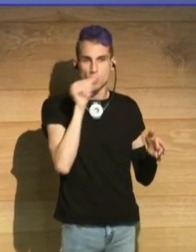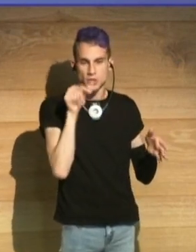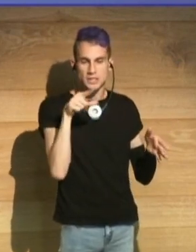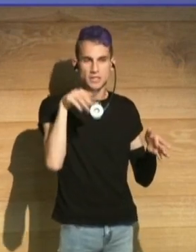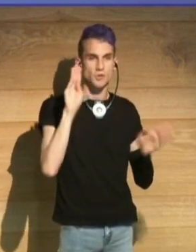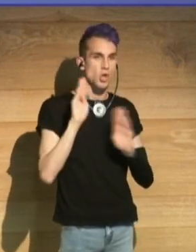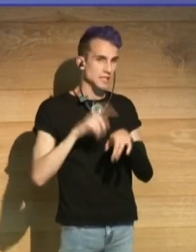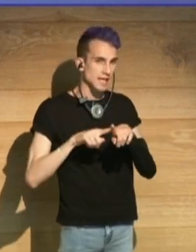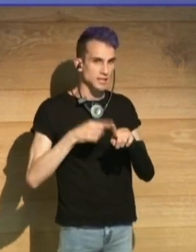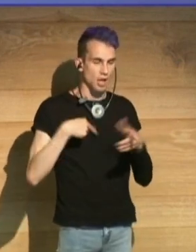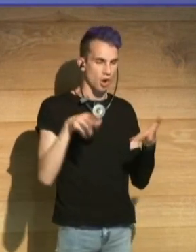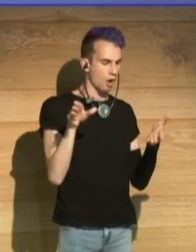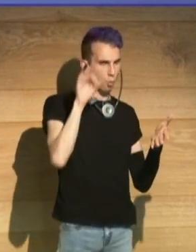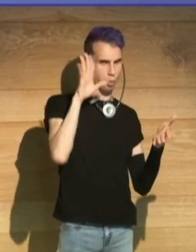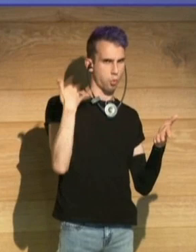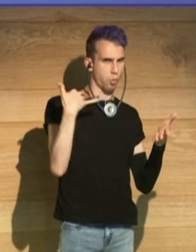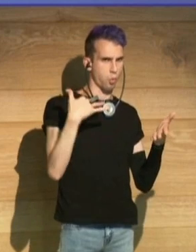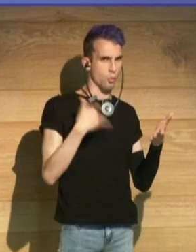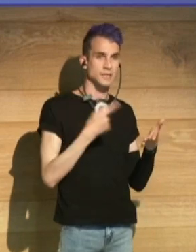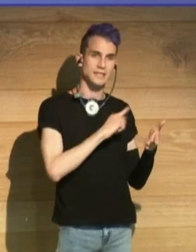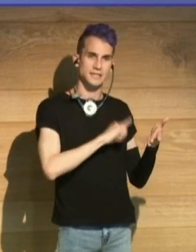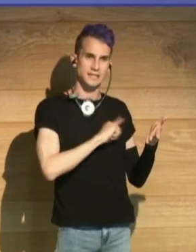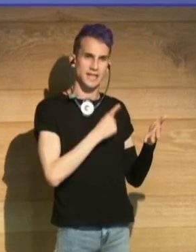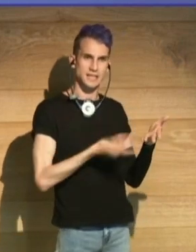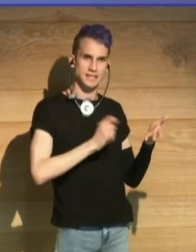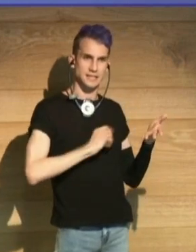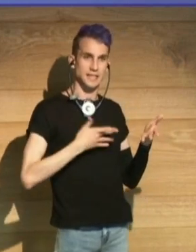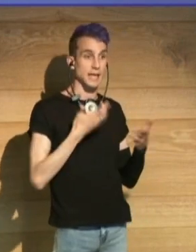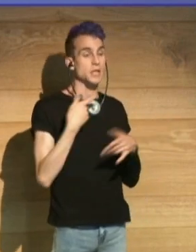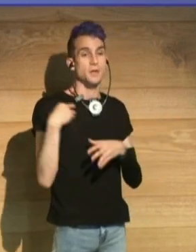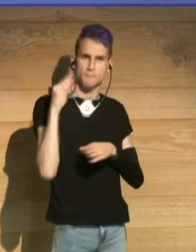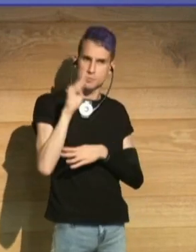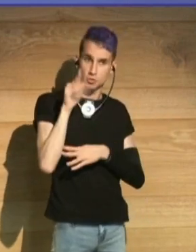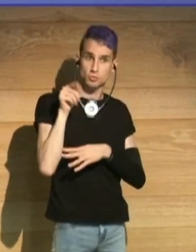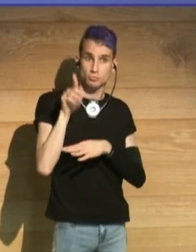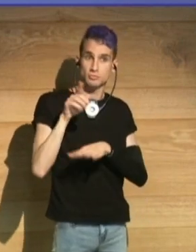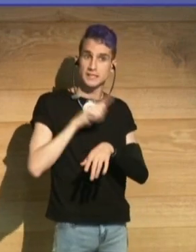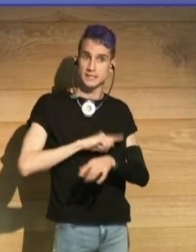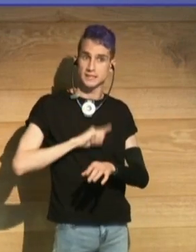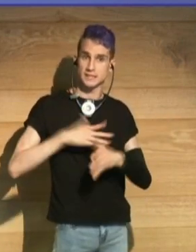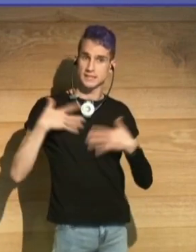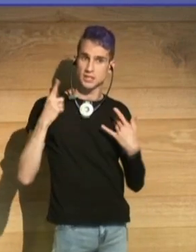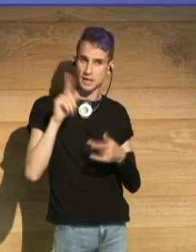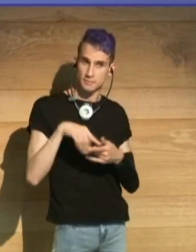pero esa sensación que me gustaría que usted me comentara como escritor, si la tuvo también, que el lector es